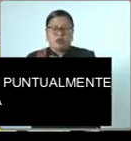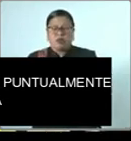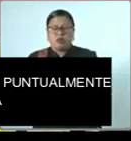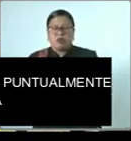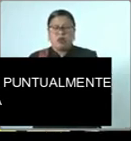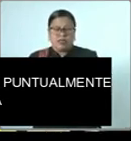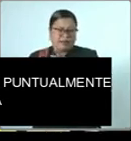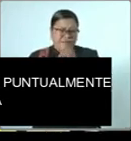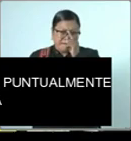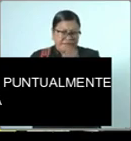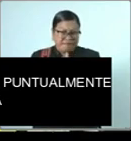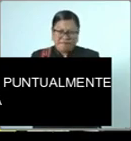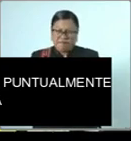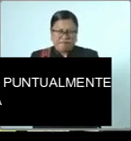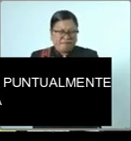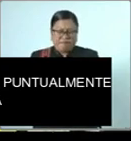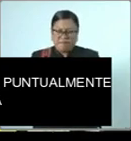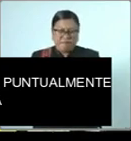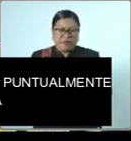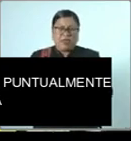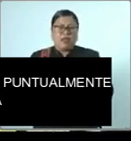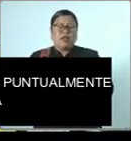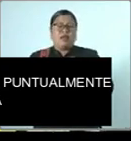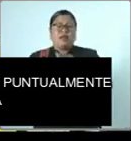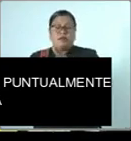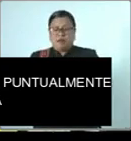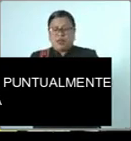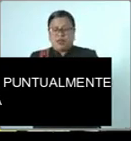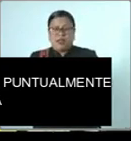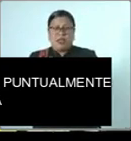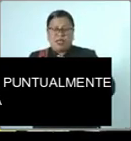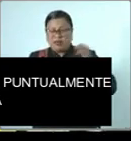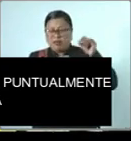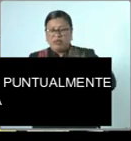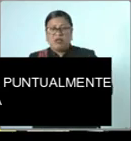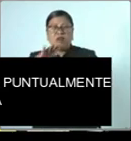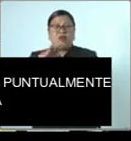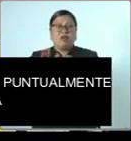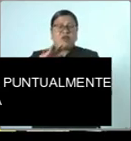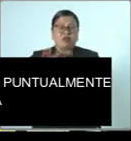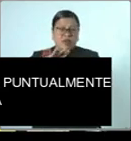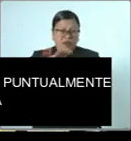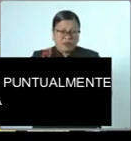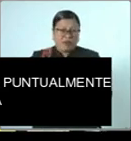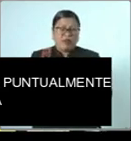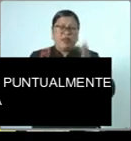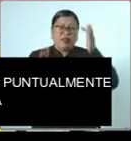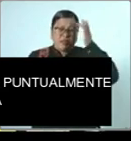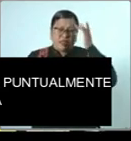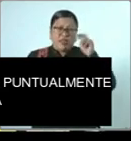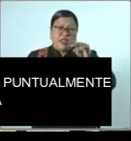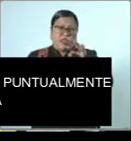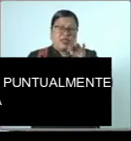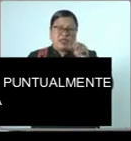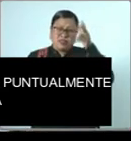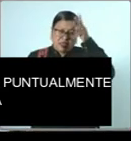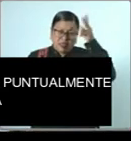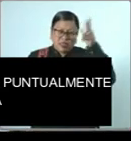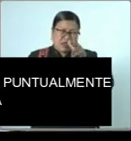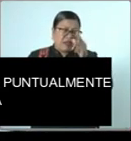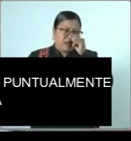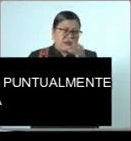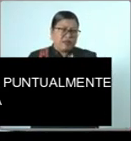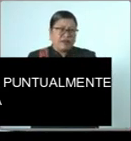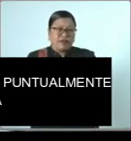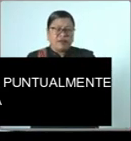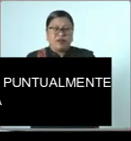encuentra obstruido. En Francisco y Madero tenemos un deslave. En Huautla de Jiménez, en San Andrés Hidalgo, se encuentra bloqueado el camino hacia